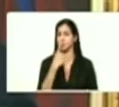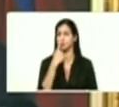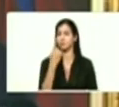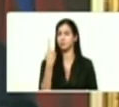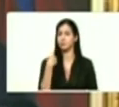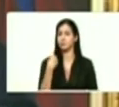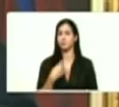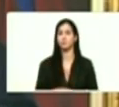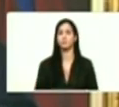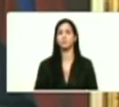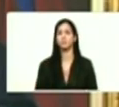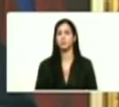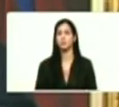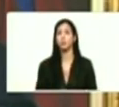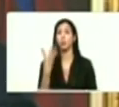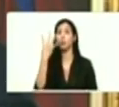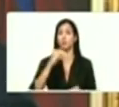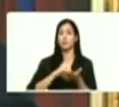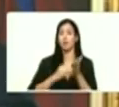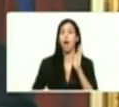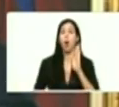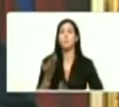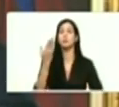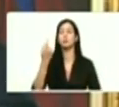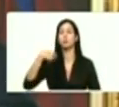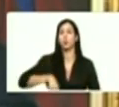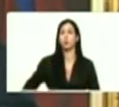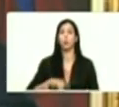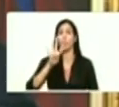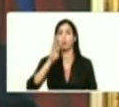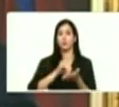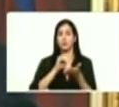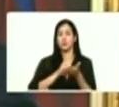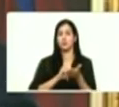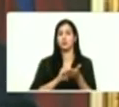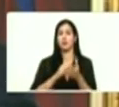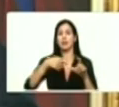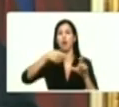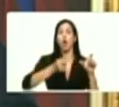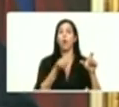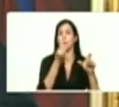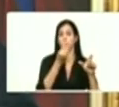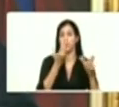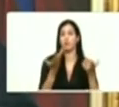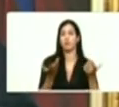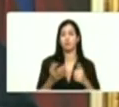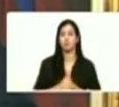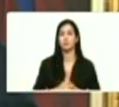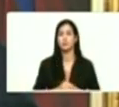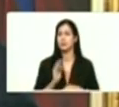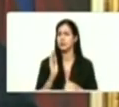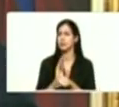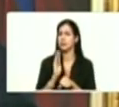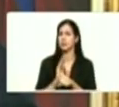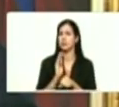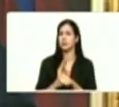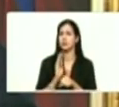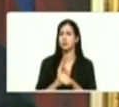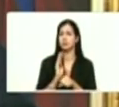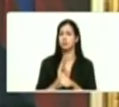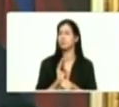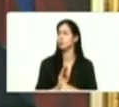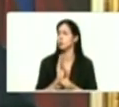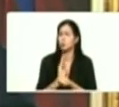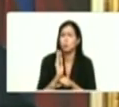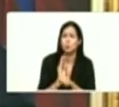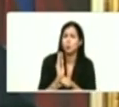pasado yo di cuatro aumentos salariales y del sexta tique cuidando cuidando